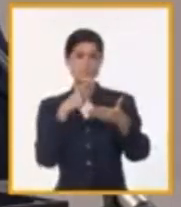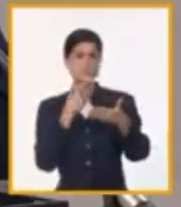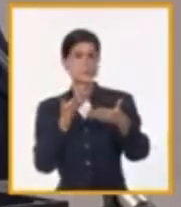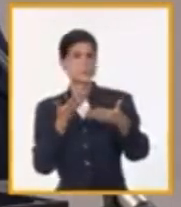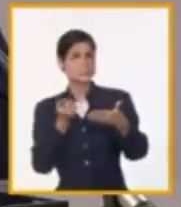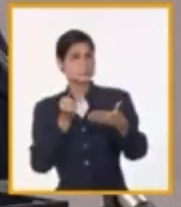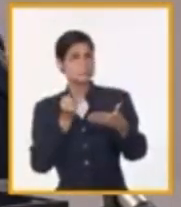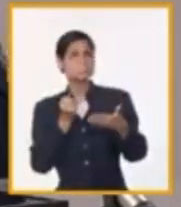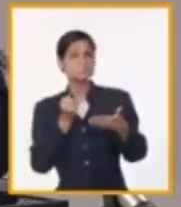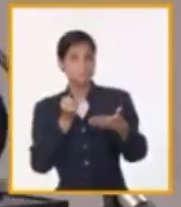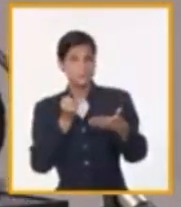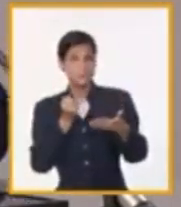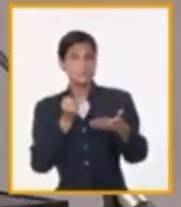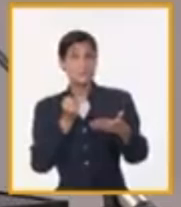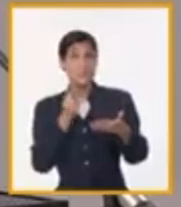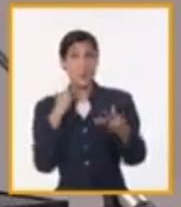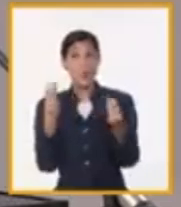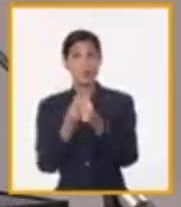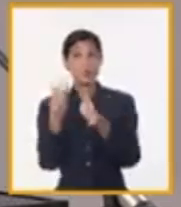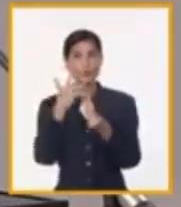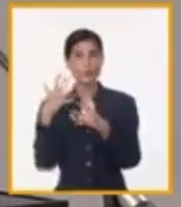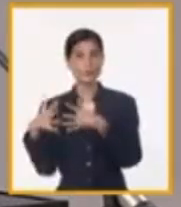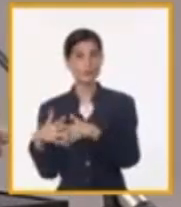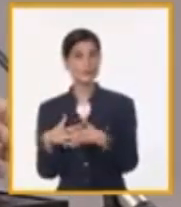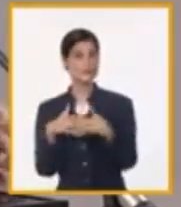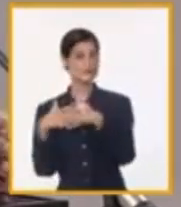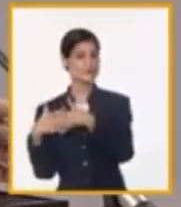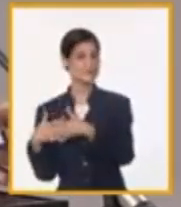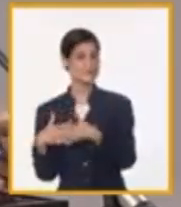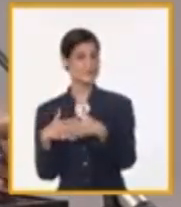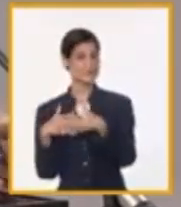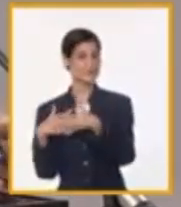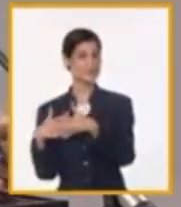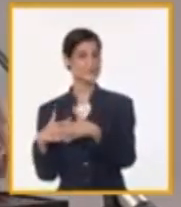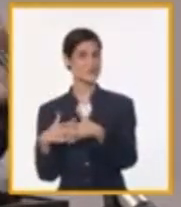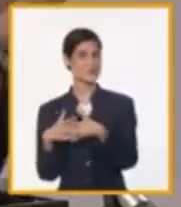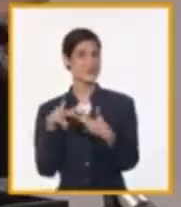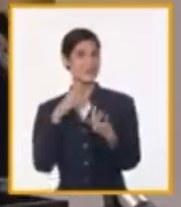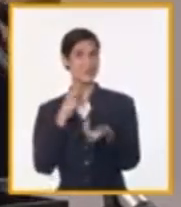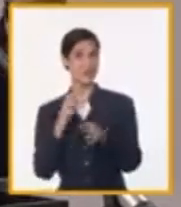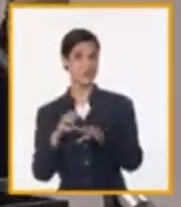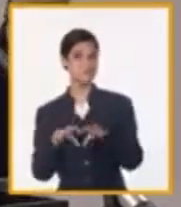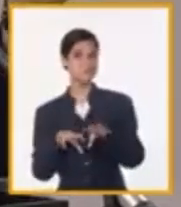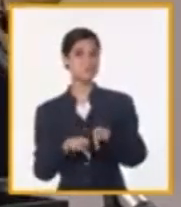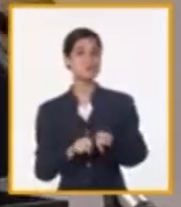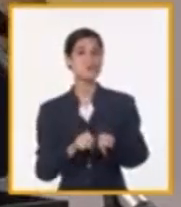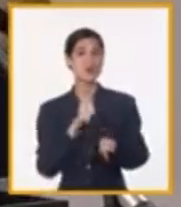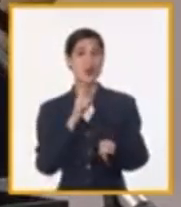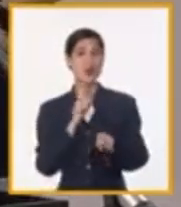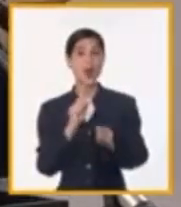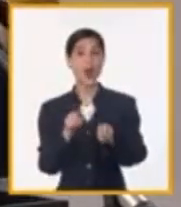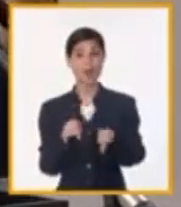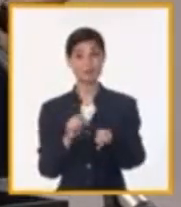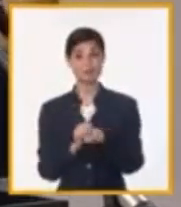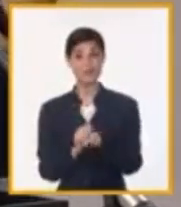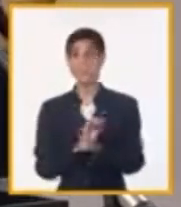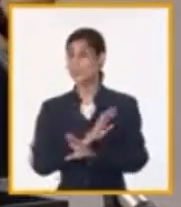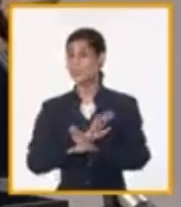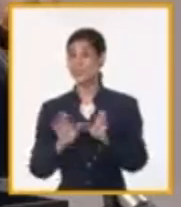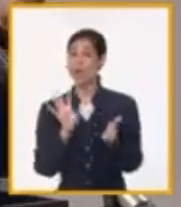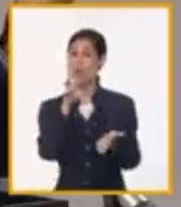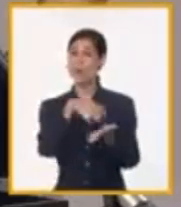y de el ejército estadounidense no No necesariamente de asentarse nuevamente en la base de manta sino en una base militar que hay en las Islas